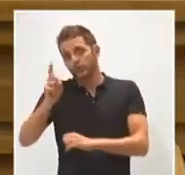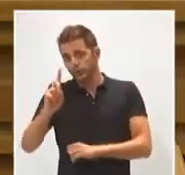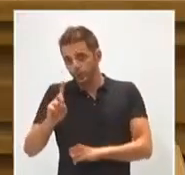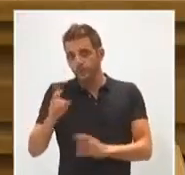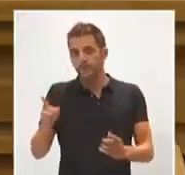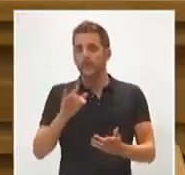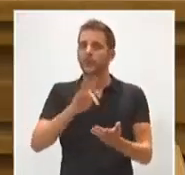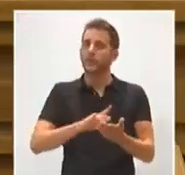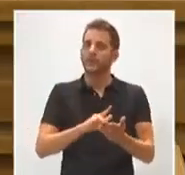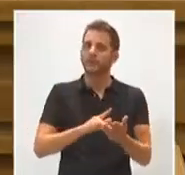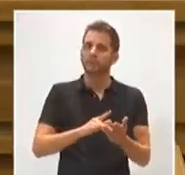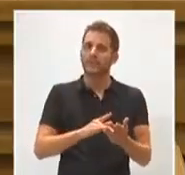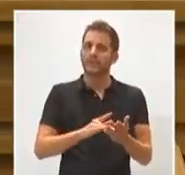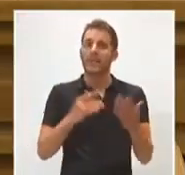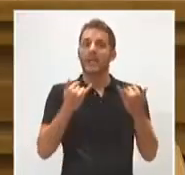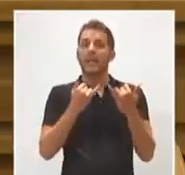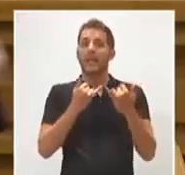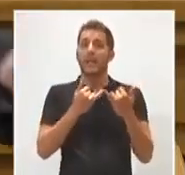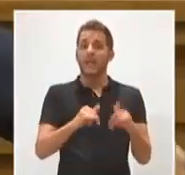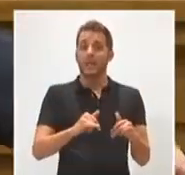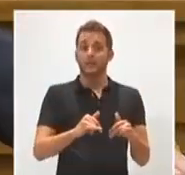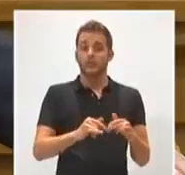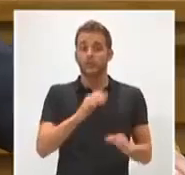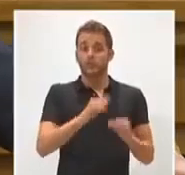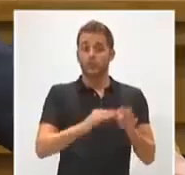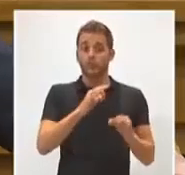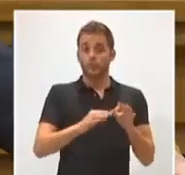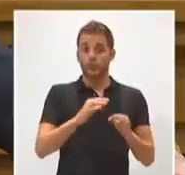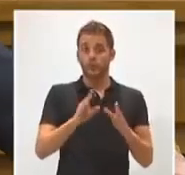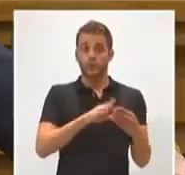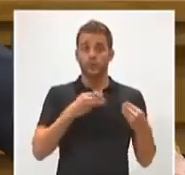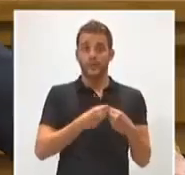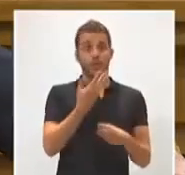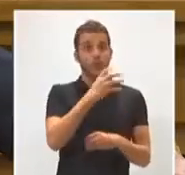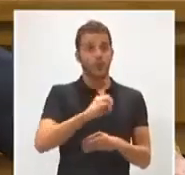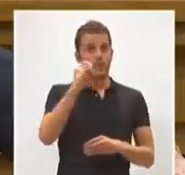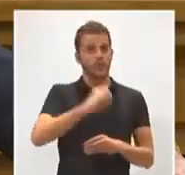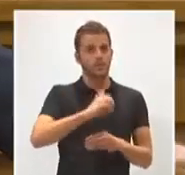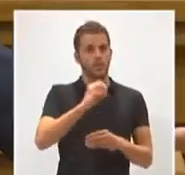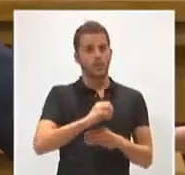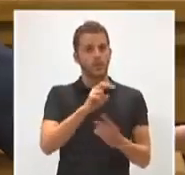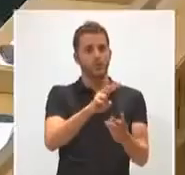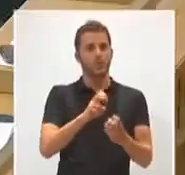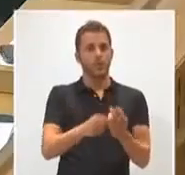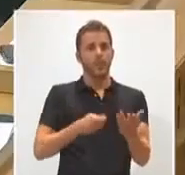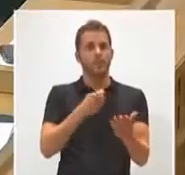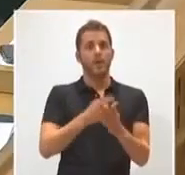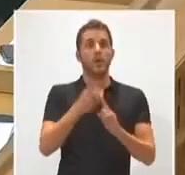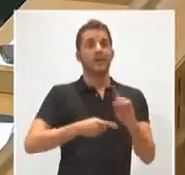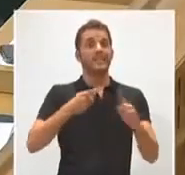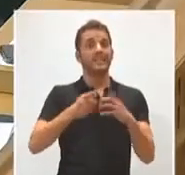documentados vamos a establecer una bonificación del 50 por ciento de la cuota tributaria para las escrituras